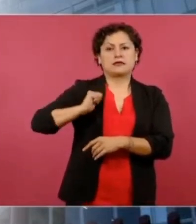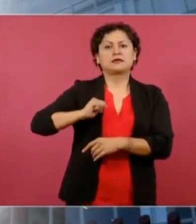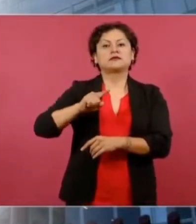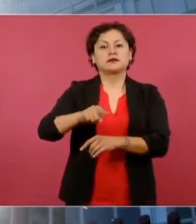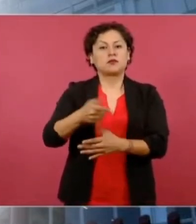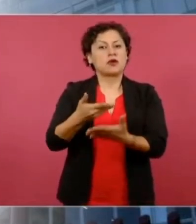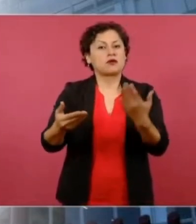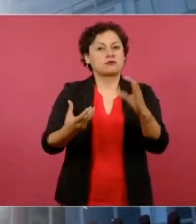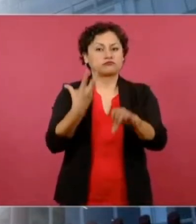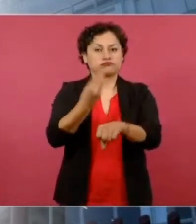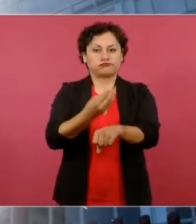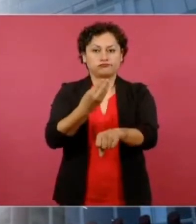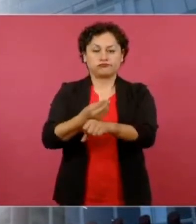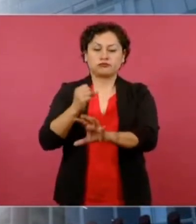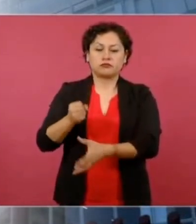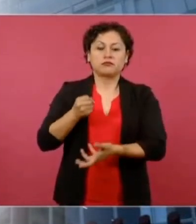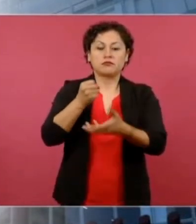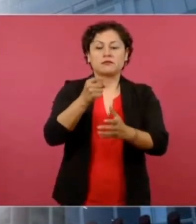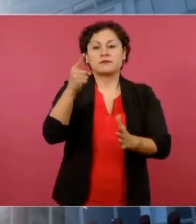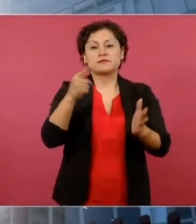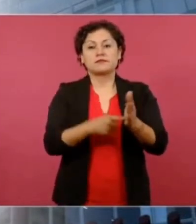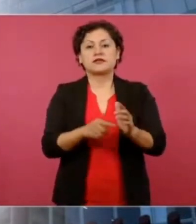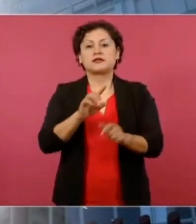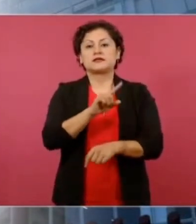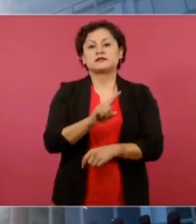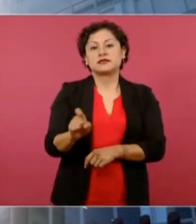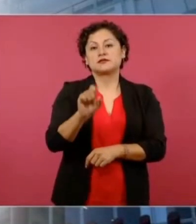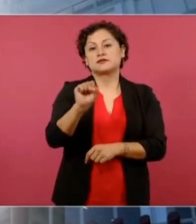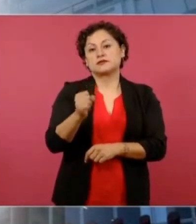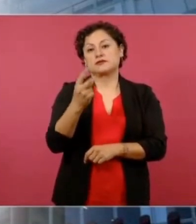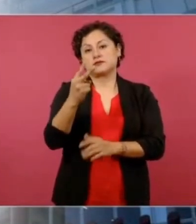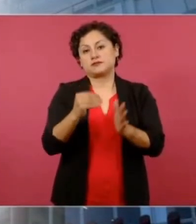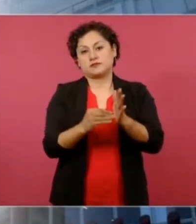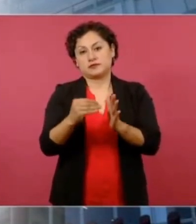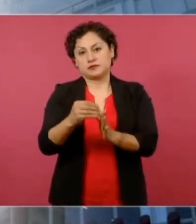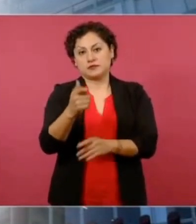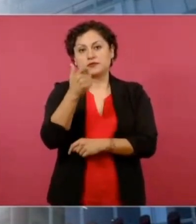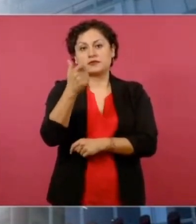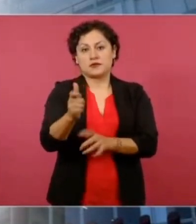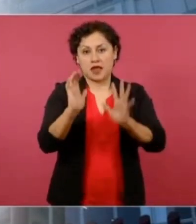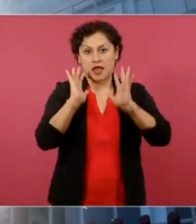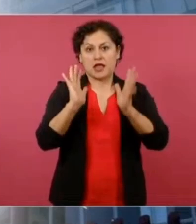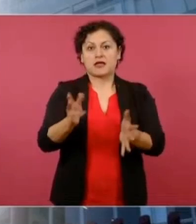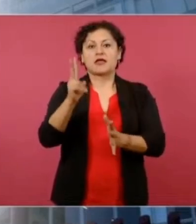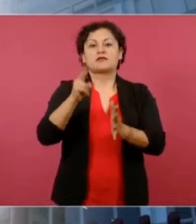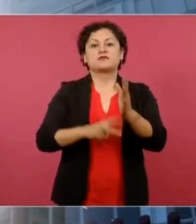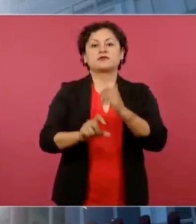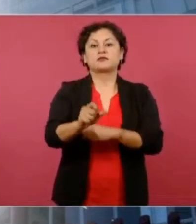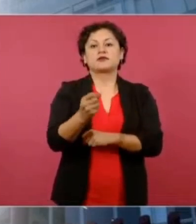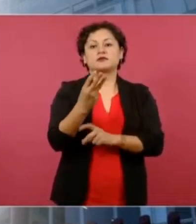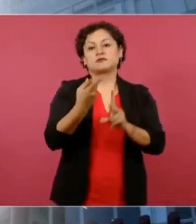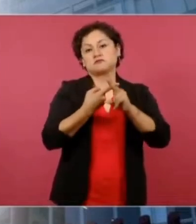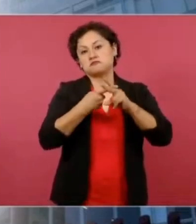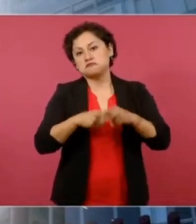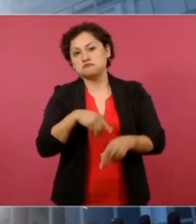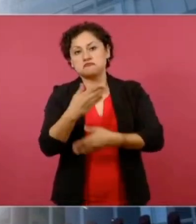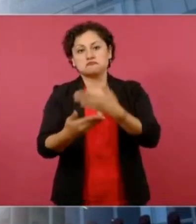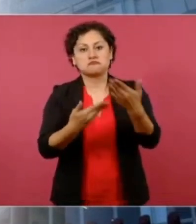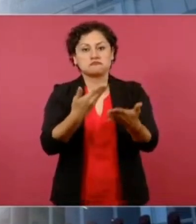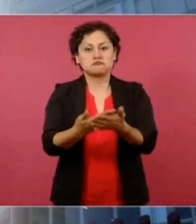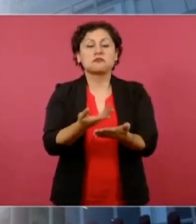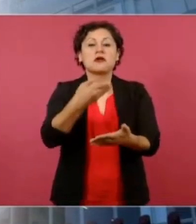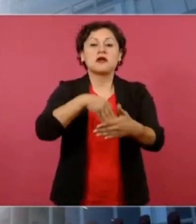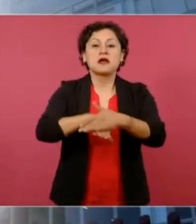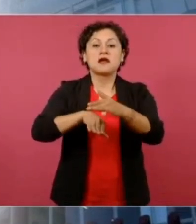de 1.662 millones de pesos, entró en operaciones en 2023, cuenta con 230